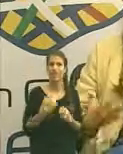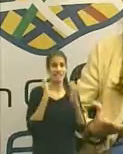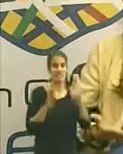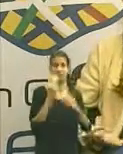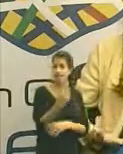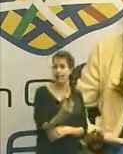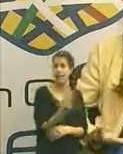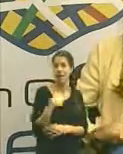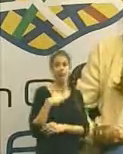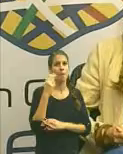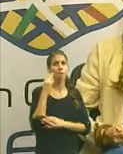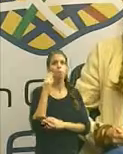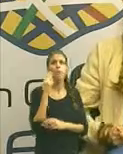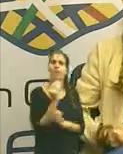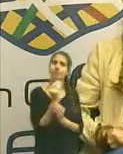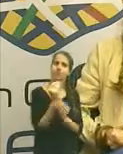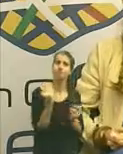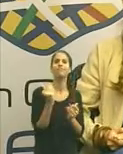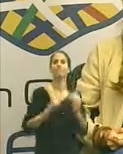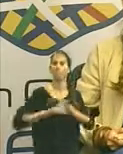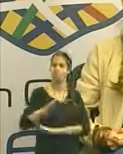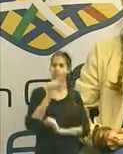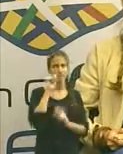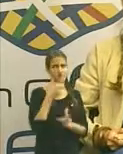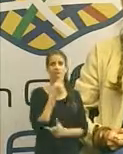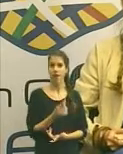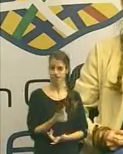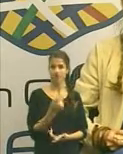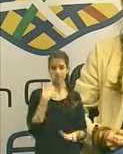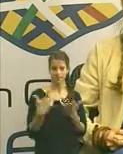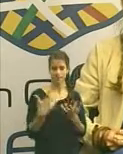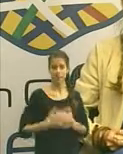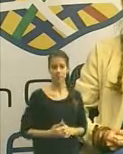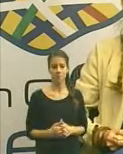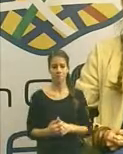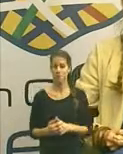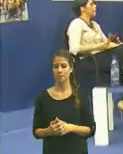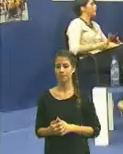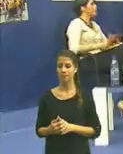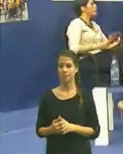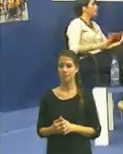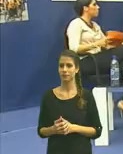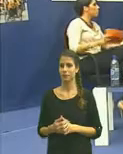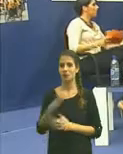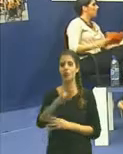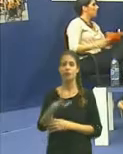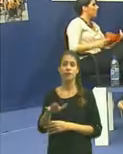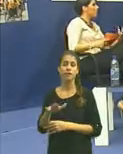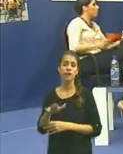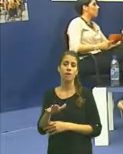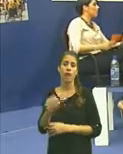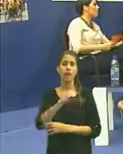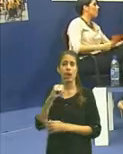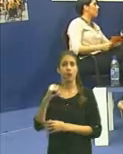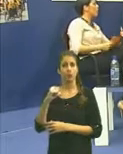enorme en cuanto al miedo. ¿Y cómo se trabajan, por ejemplo, con esta terapia? ¿Cómo ayudan estas terapias a favorecer una mayor autonomía personal? Que